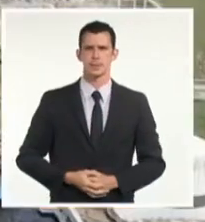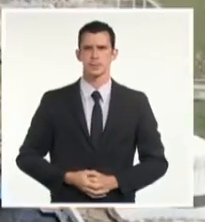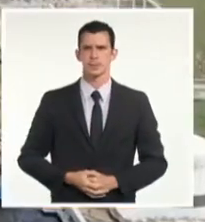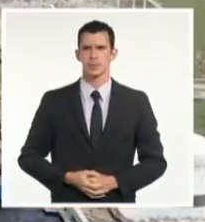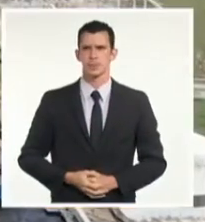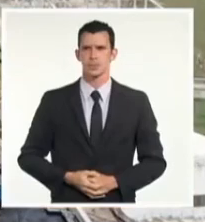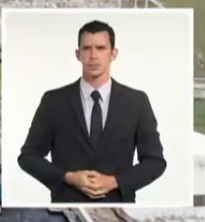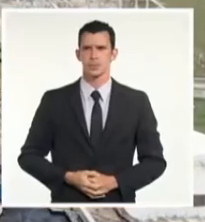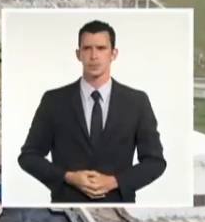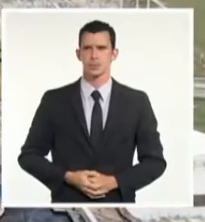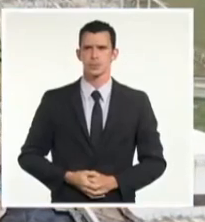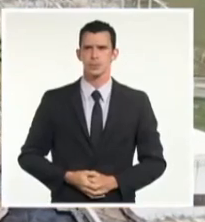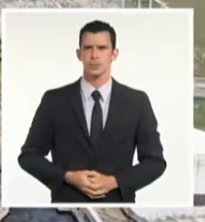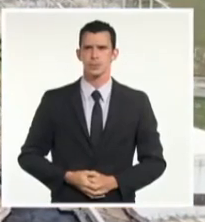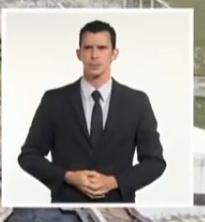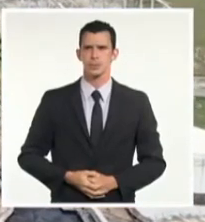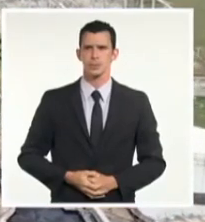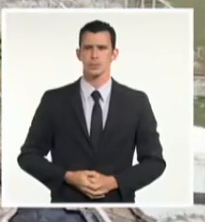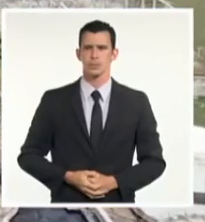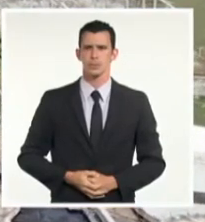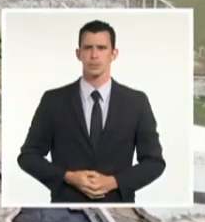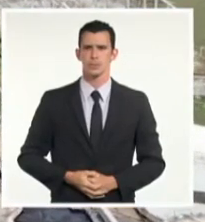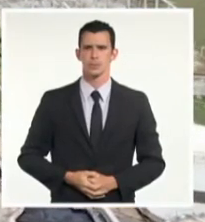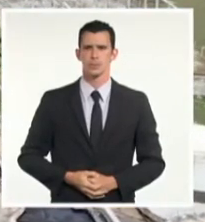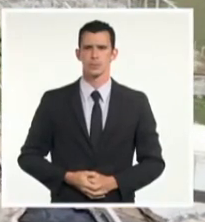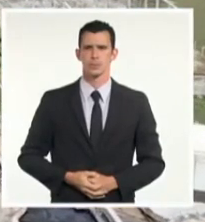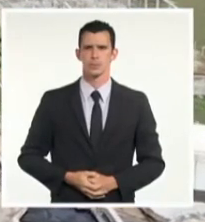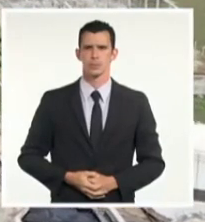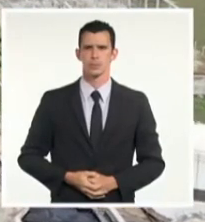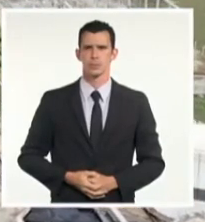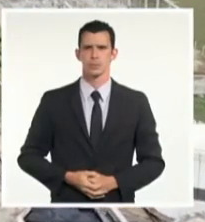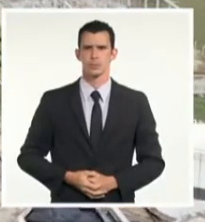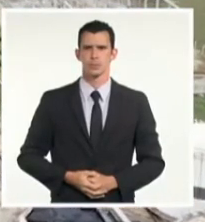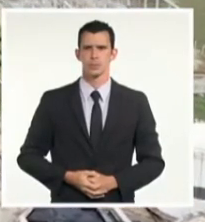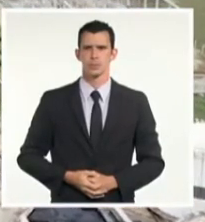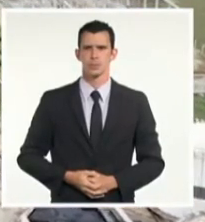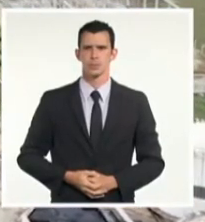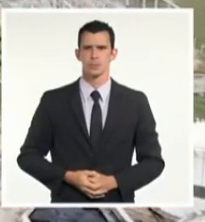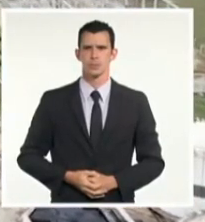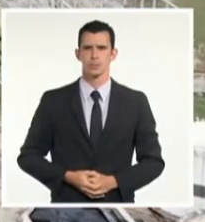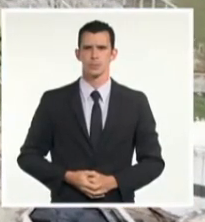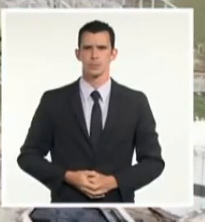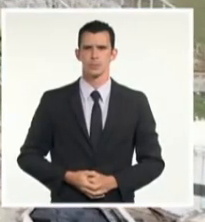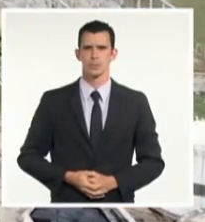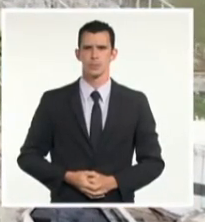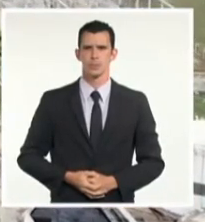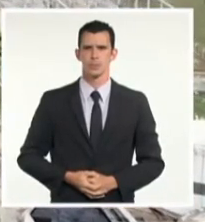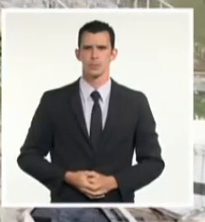Rafael Oramas. Bernardo Espinosa, Sistema Informativo de la Televisión Cubana.